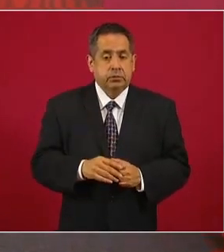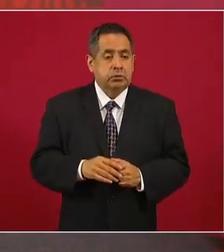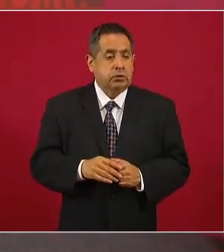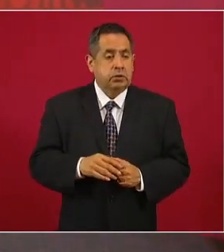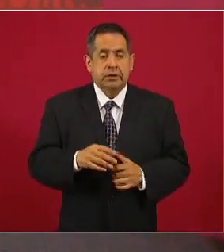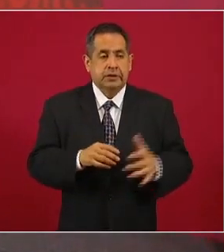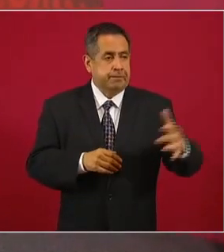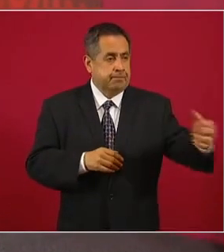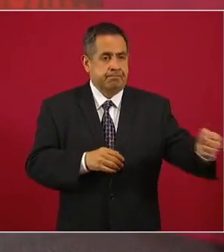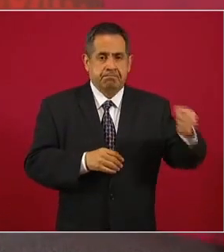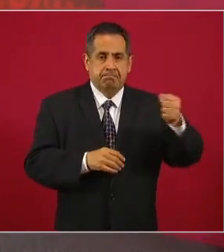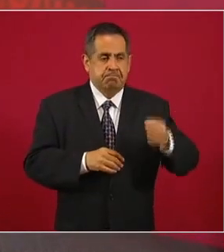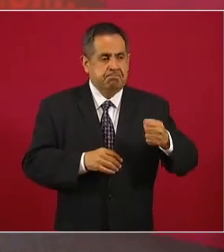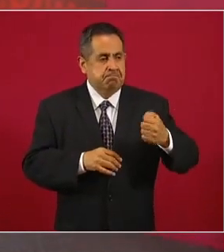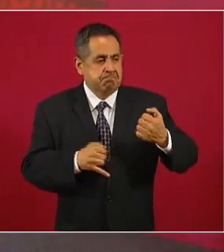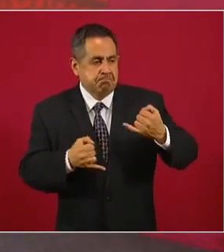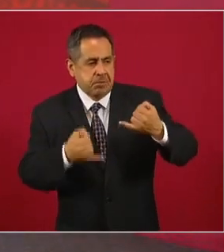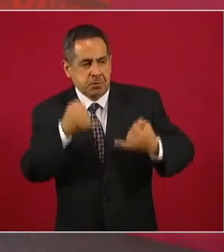enjuiciamiento,